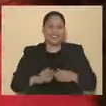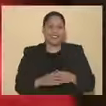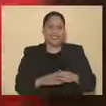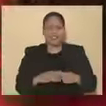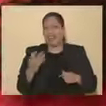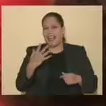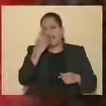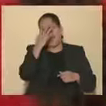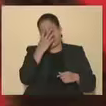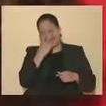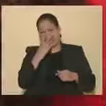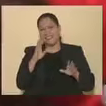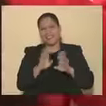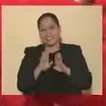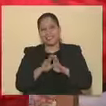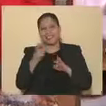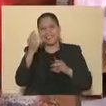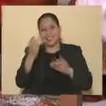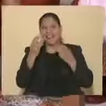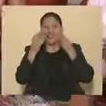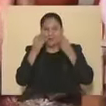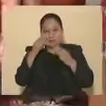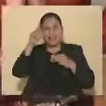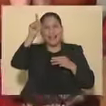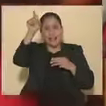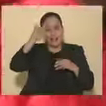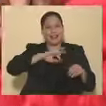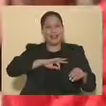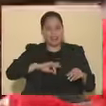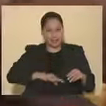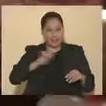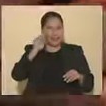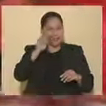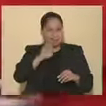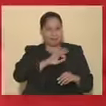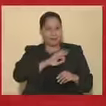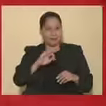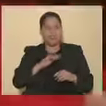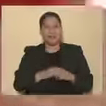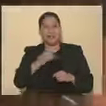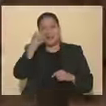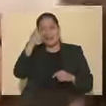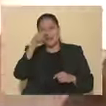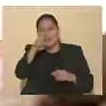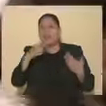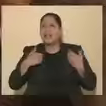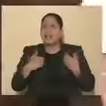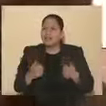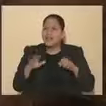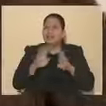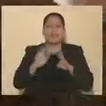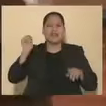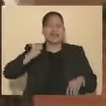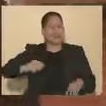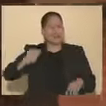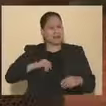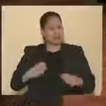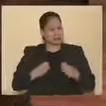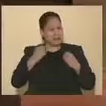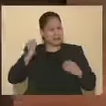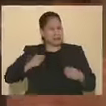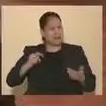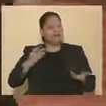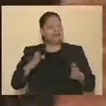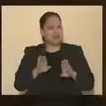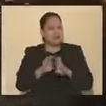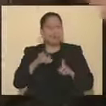Pero bueno, esta es una de las demostraciones que se les hace a la gente para que entiendan el mundo medieval. Oye, ¿y con qué